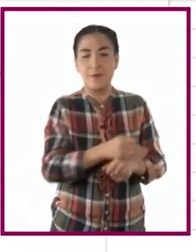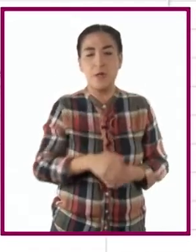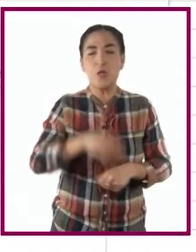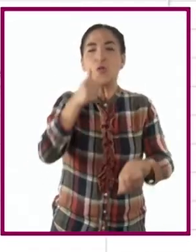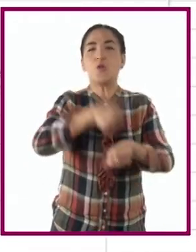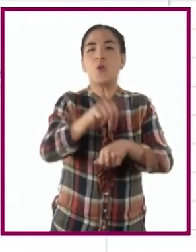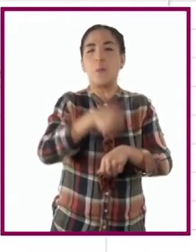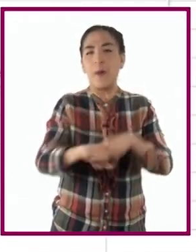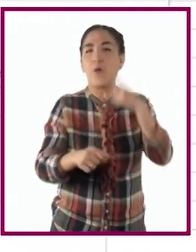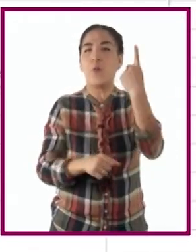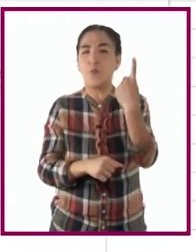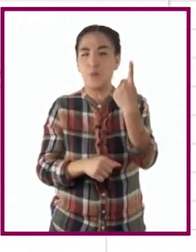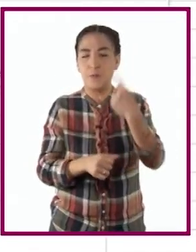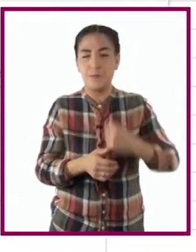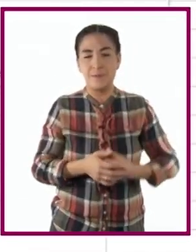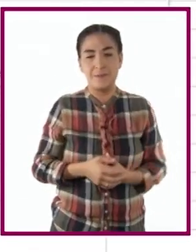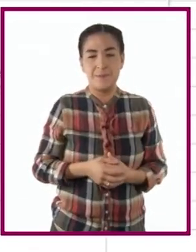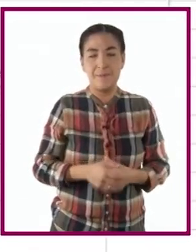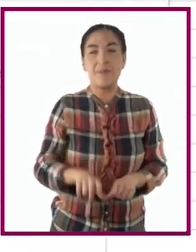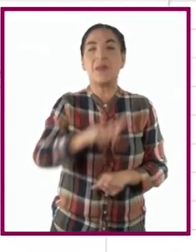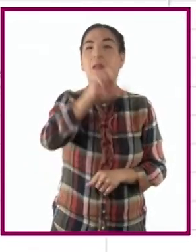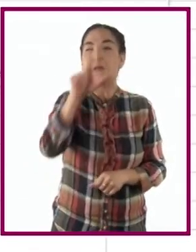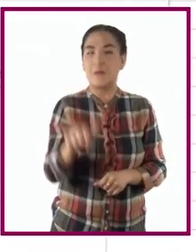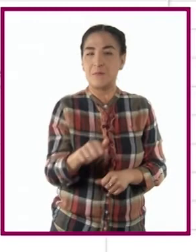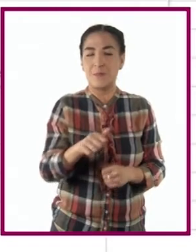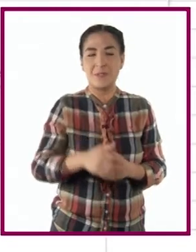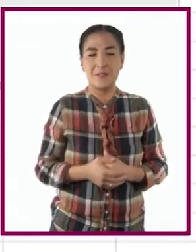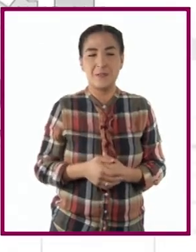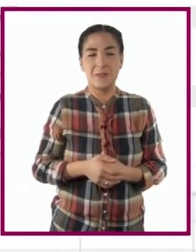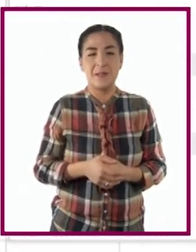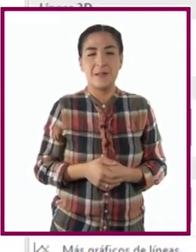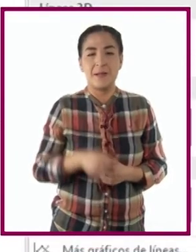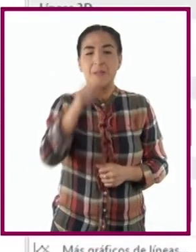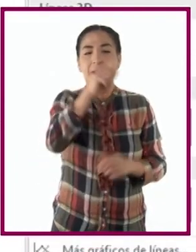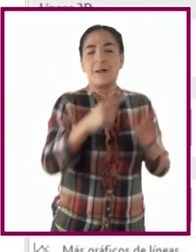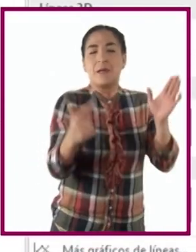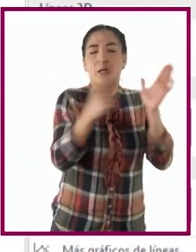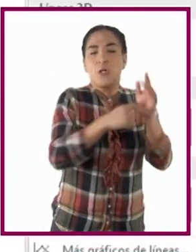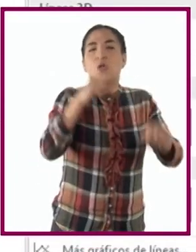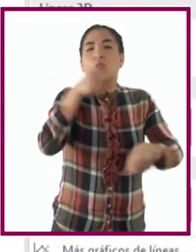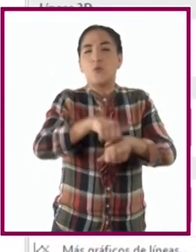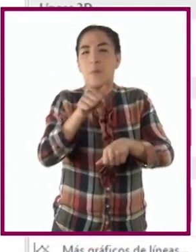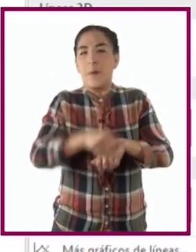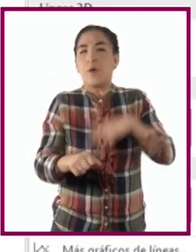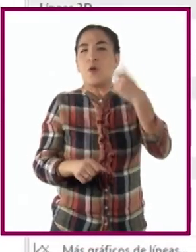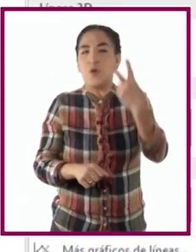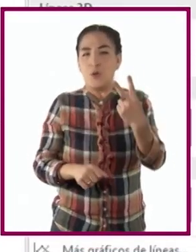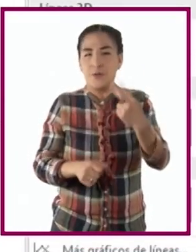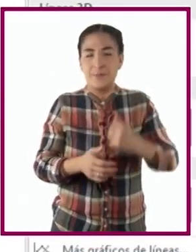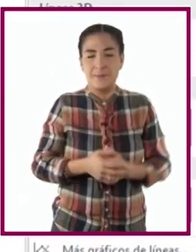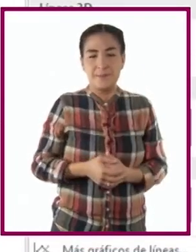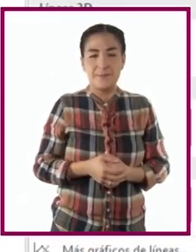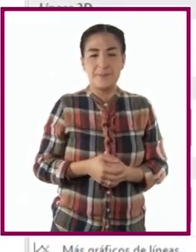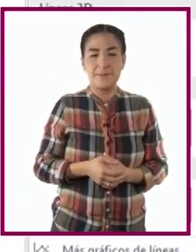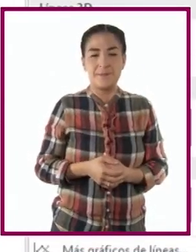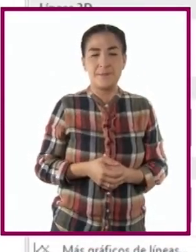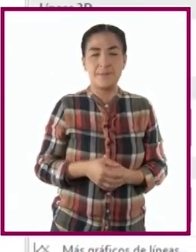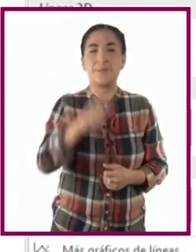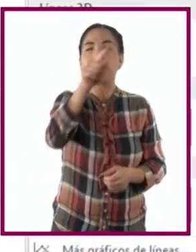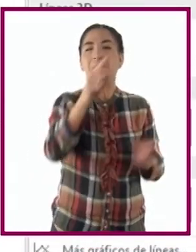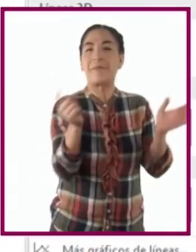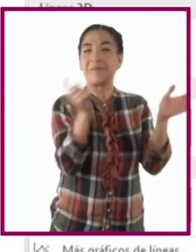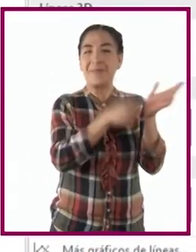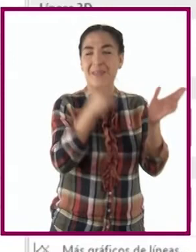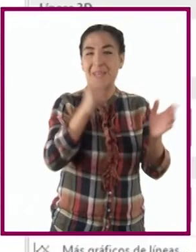el número 1, luego en lo señalado con el número 2. seleccionamos